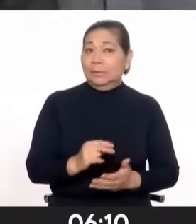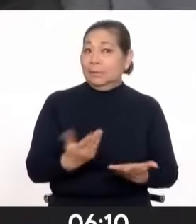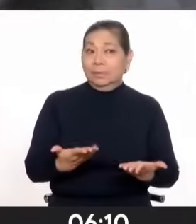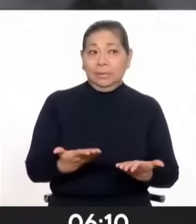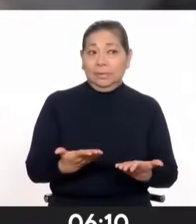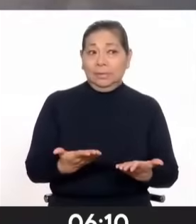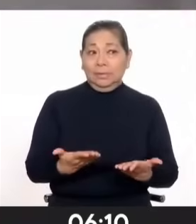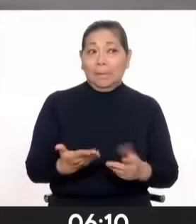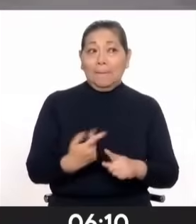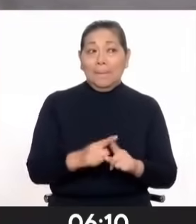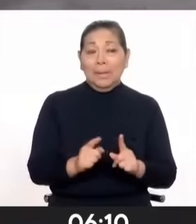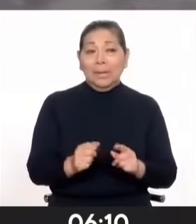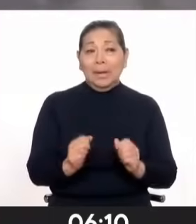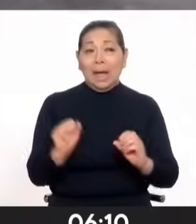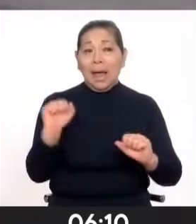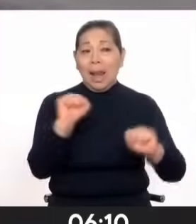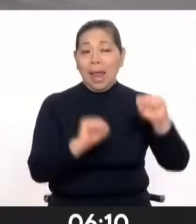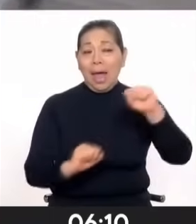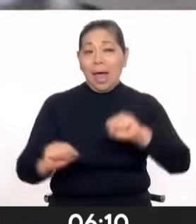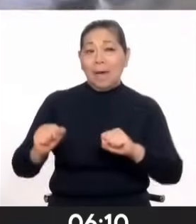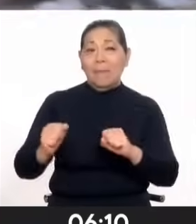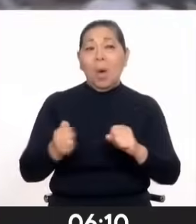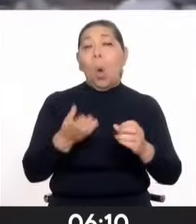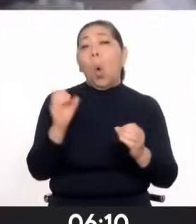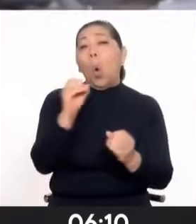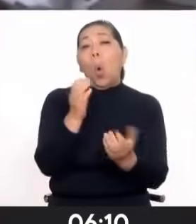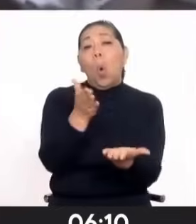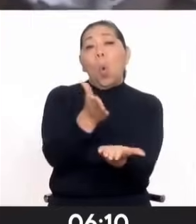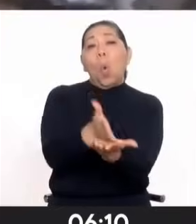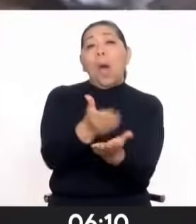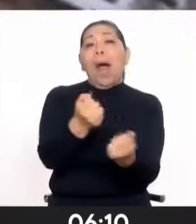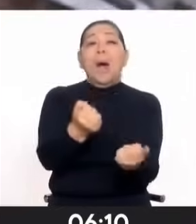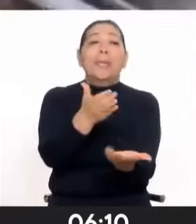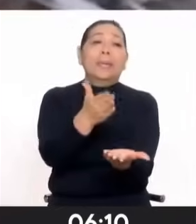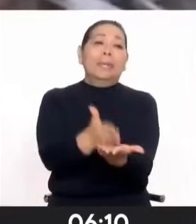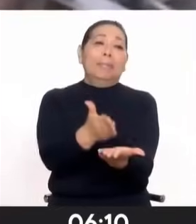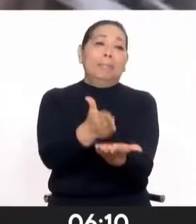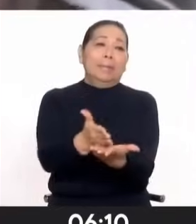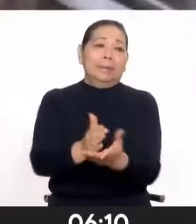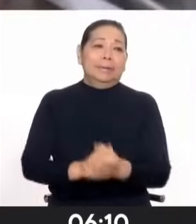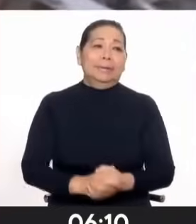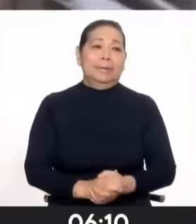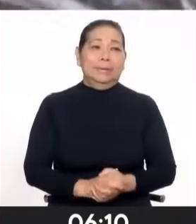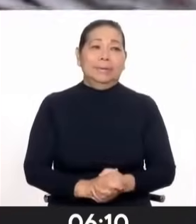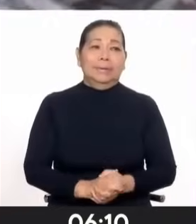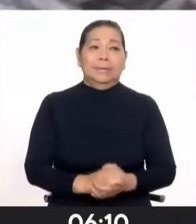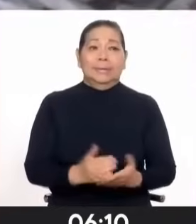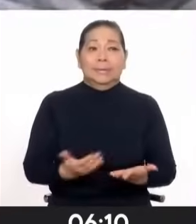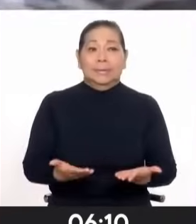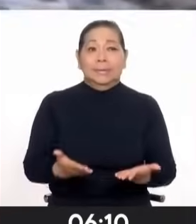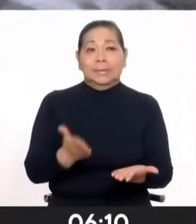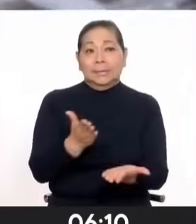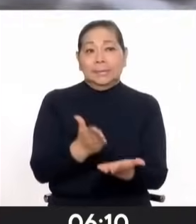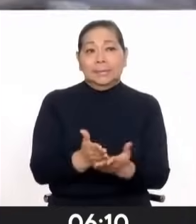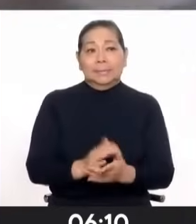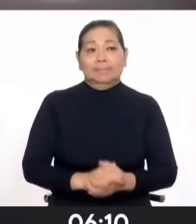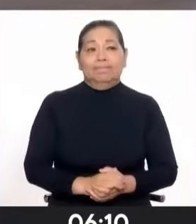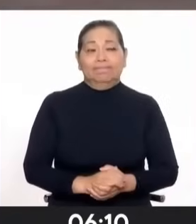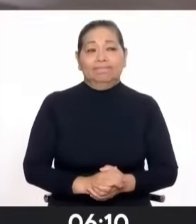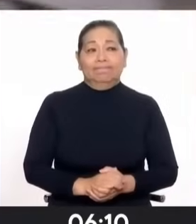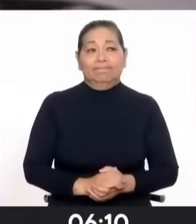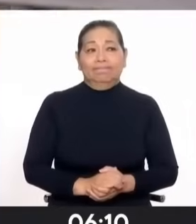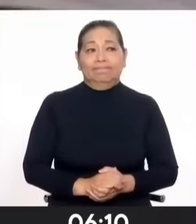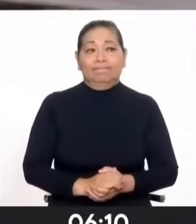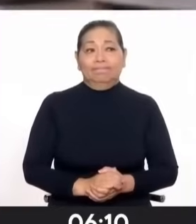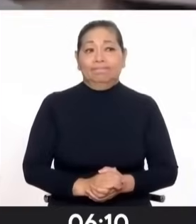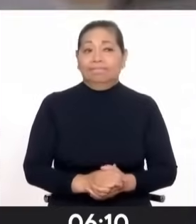eran ocupados pues por estos lavaderos, sino también como cocheras o como depósitos de chatarra, porque hay vehículos incluso que son muy antiguos, que están parados acá y están